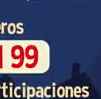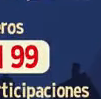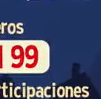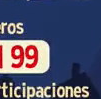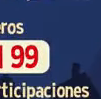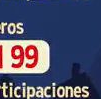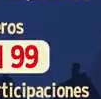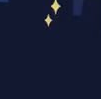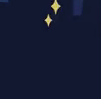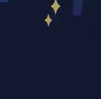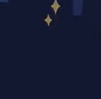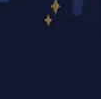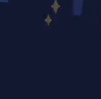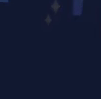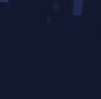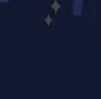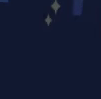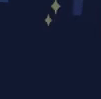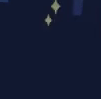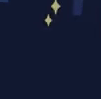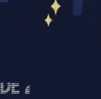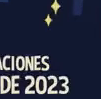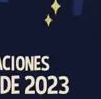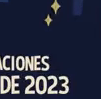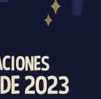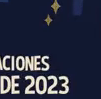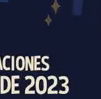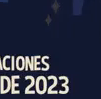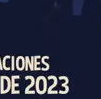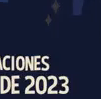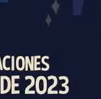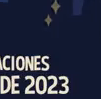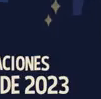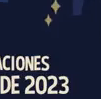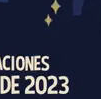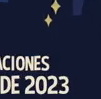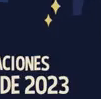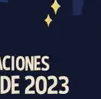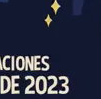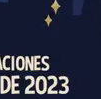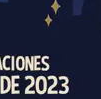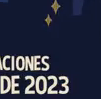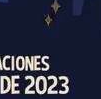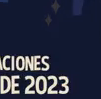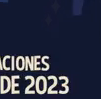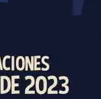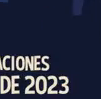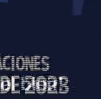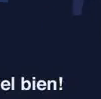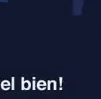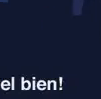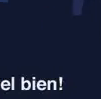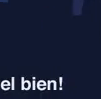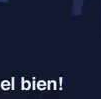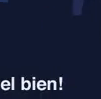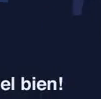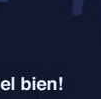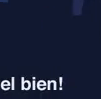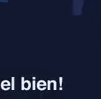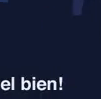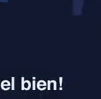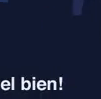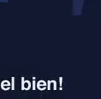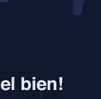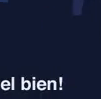sorteos semanales de 100 enteros del gordo. Son 8 sorteos en total. Inicio de activaciones 2 de octubre. Jugar